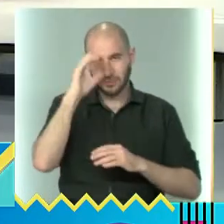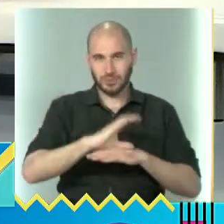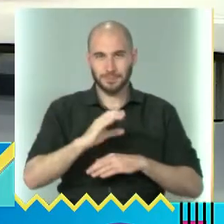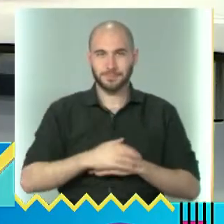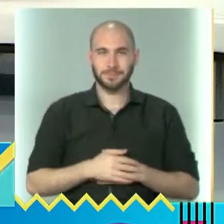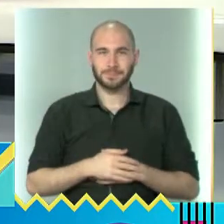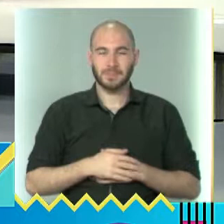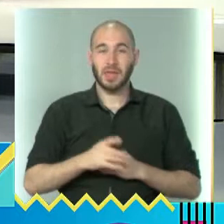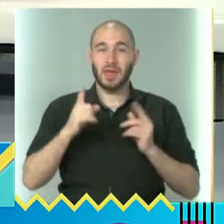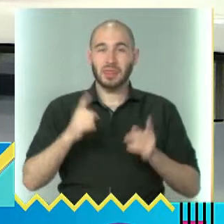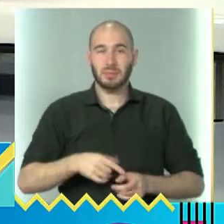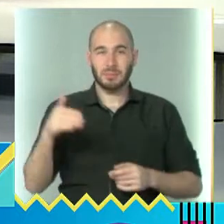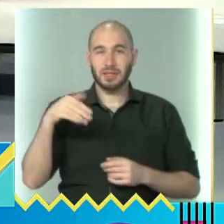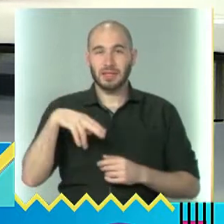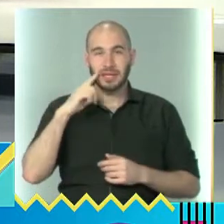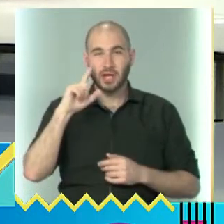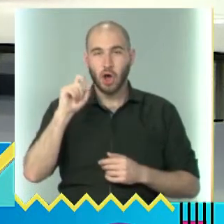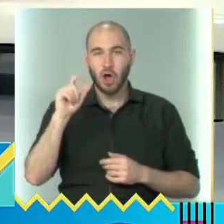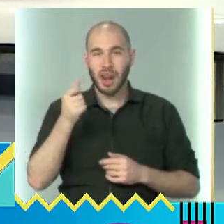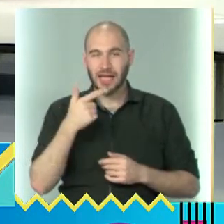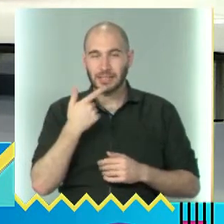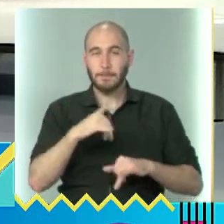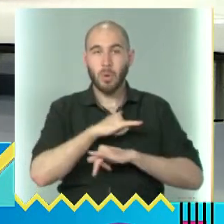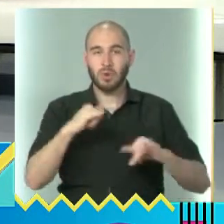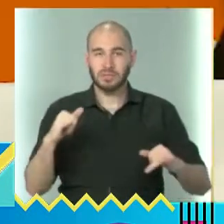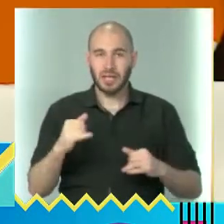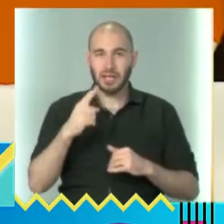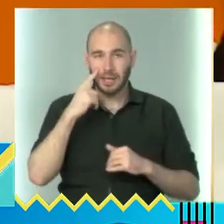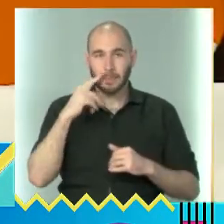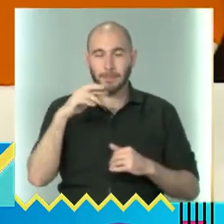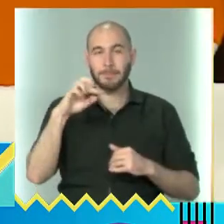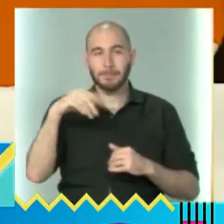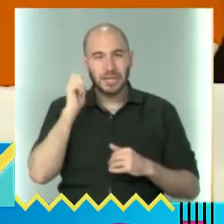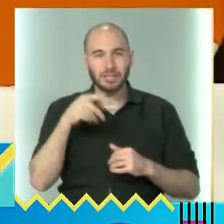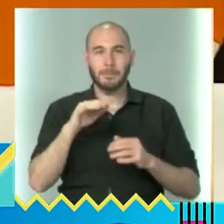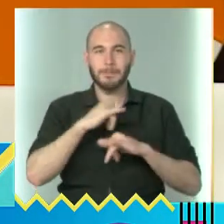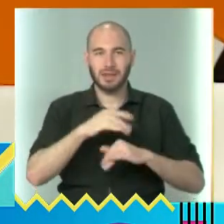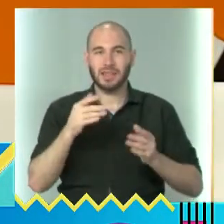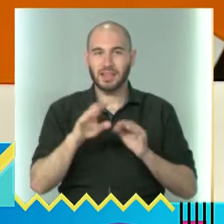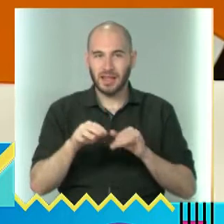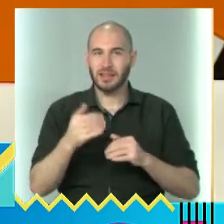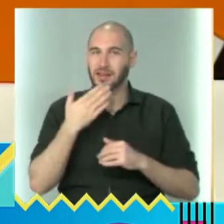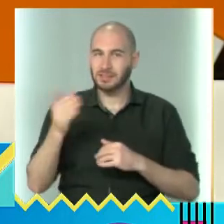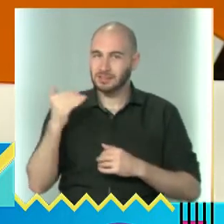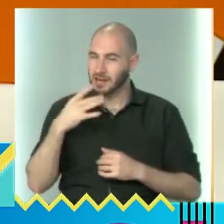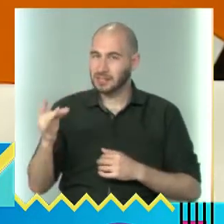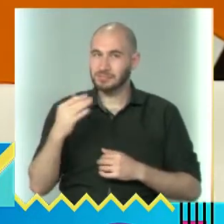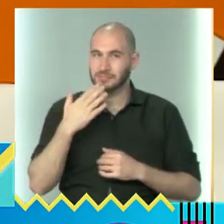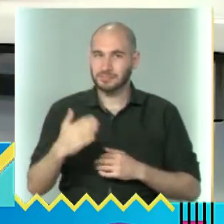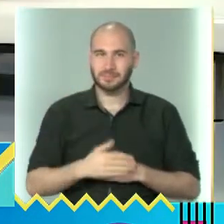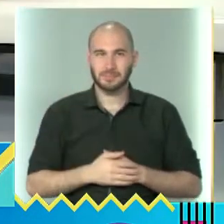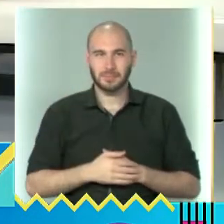de Curro. También con nosotros Nicolás Maresca, publicista de ePage Marketing Digital. Muchas gracias, bueno, Nico, por estar acá. No, gracias a ustedes por